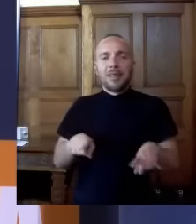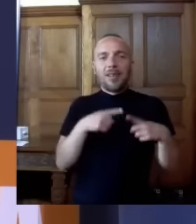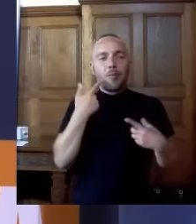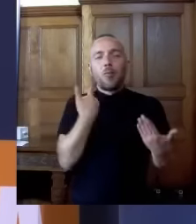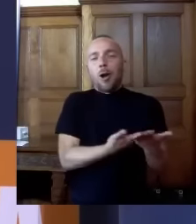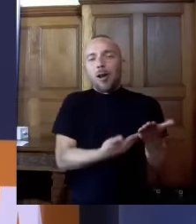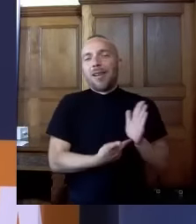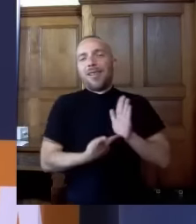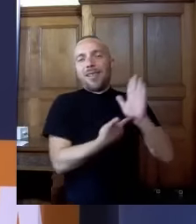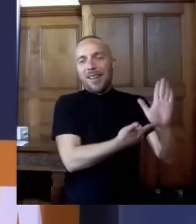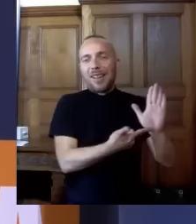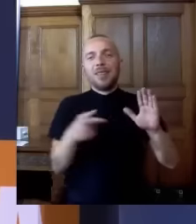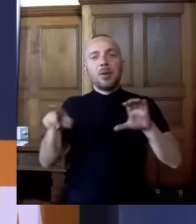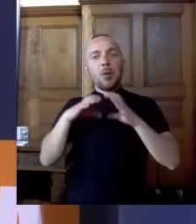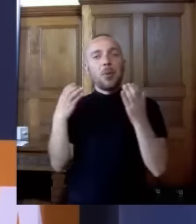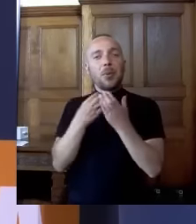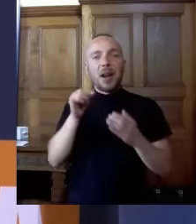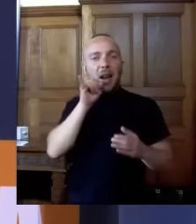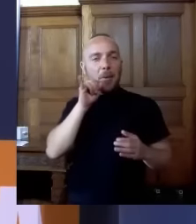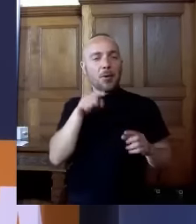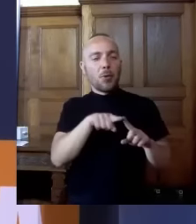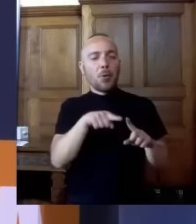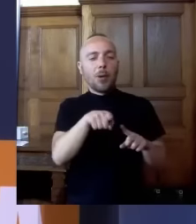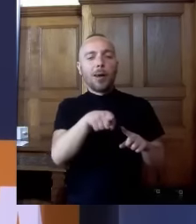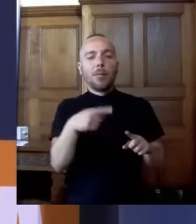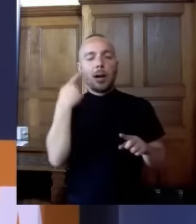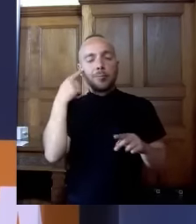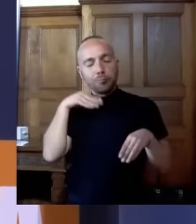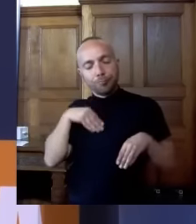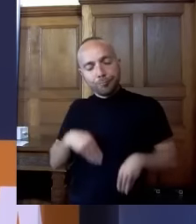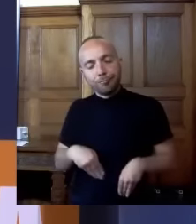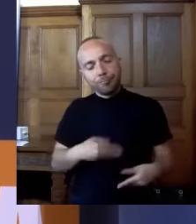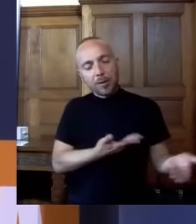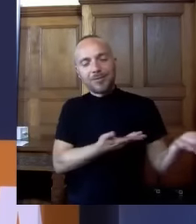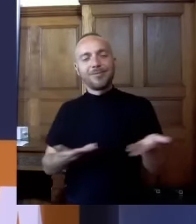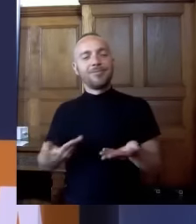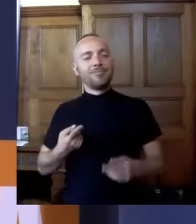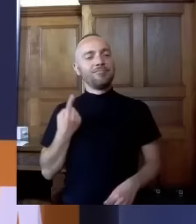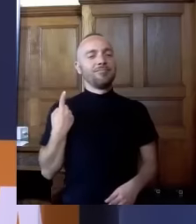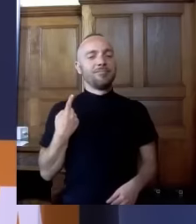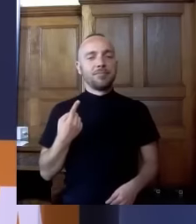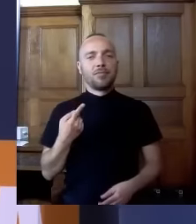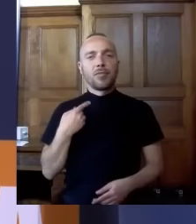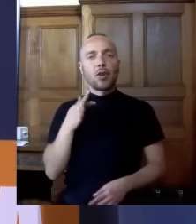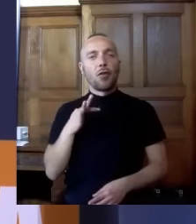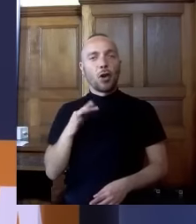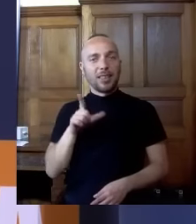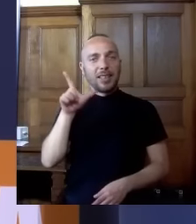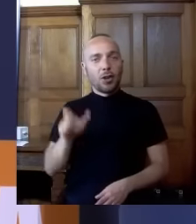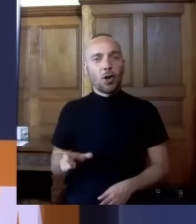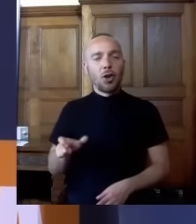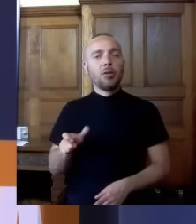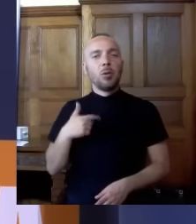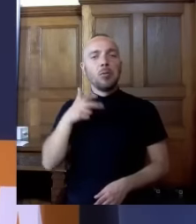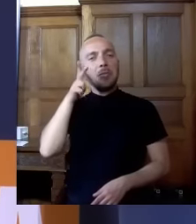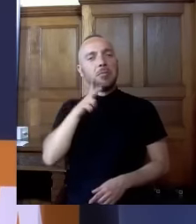al palco del bernabeu para hincar la rodilla a Florentino Pérez y que Florentino se permite el lujo